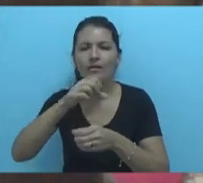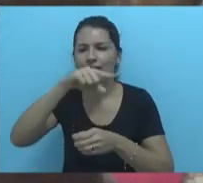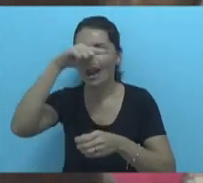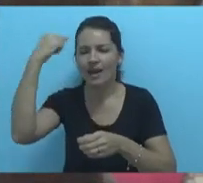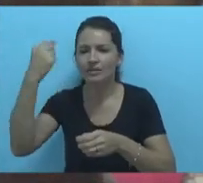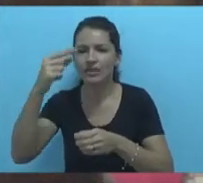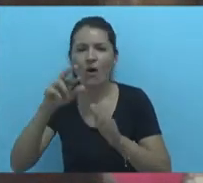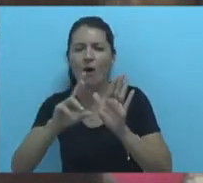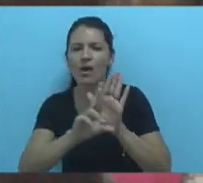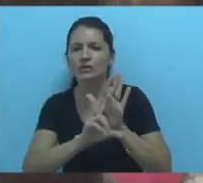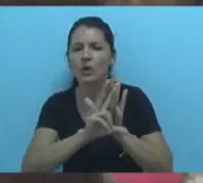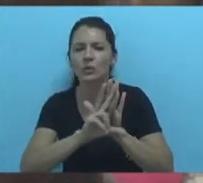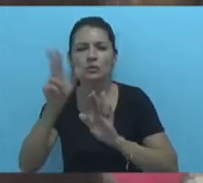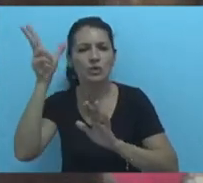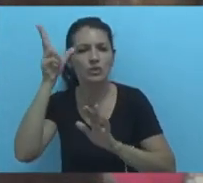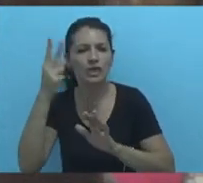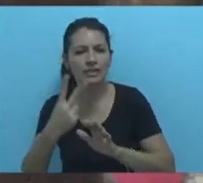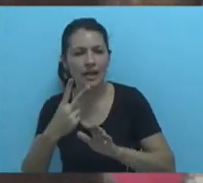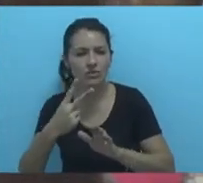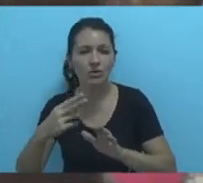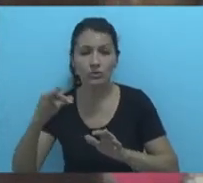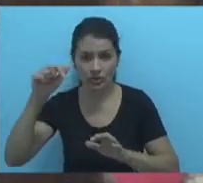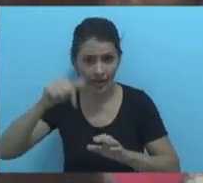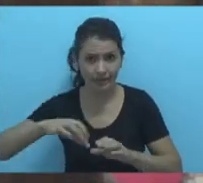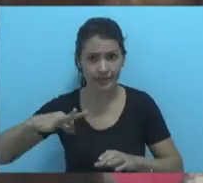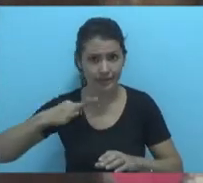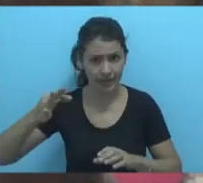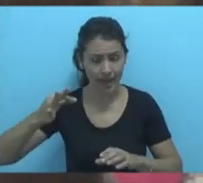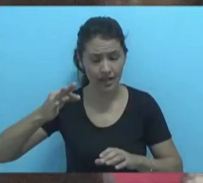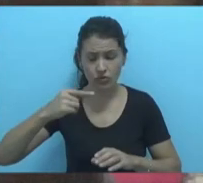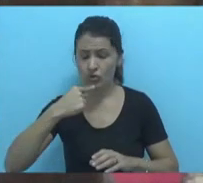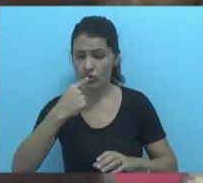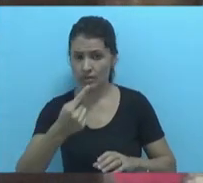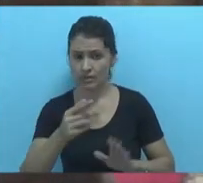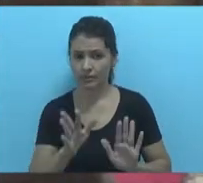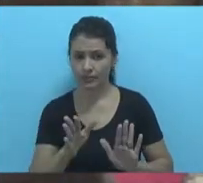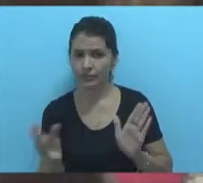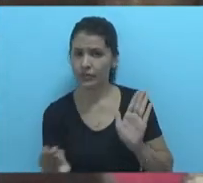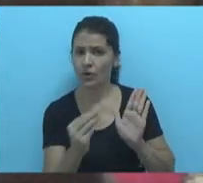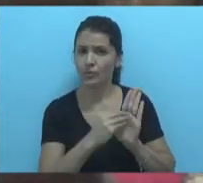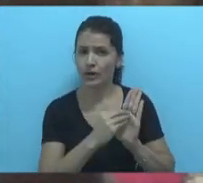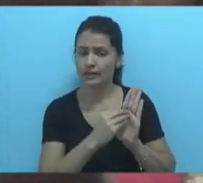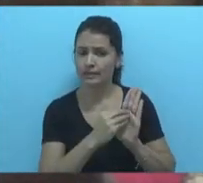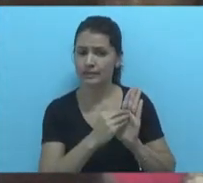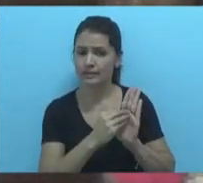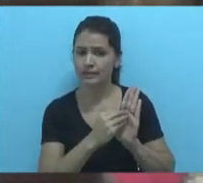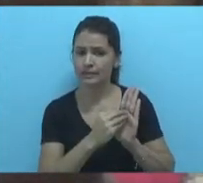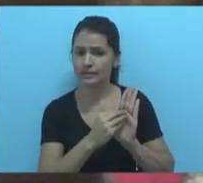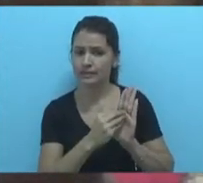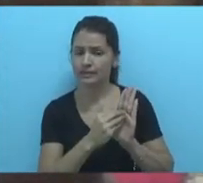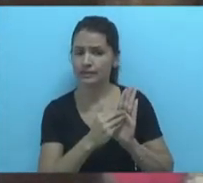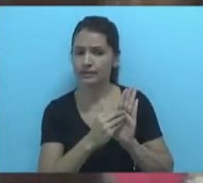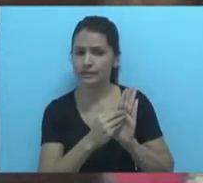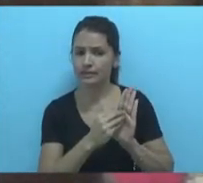Resolución 82 del año 2022, donde incorpora al fondo